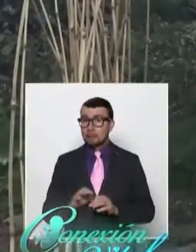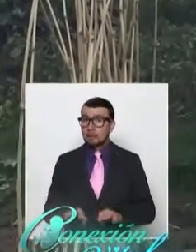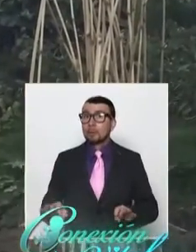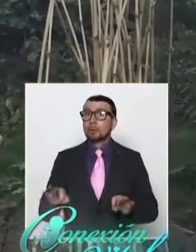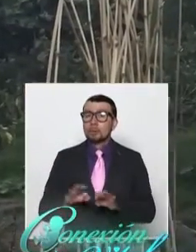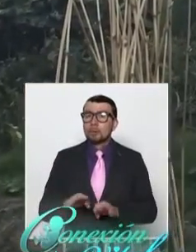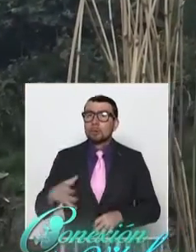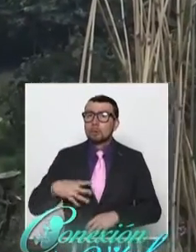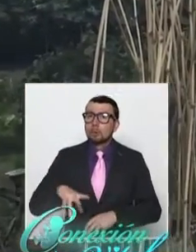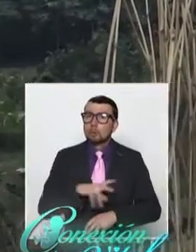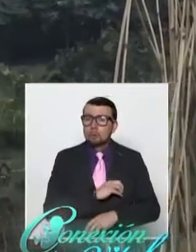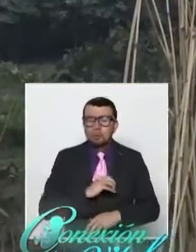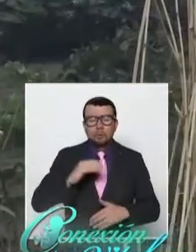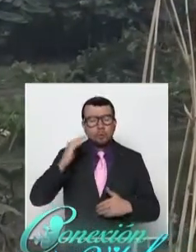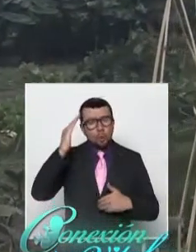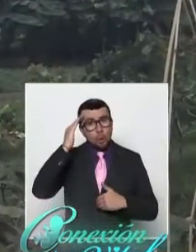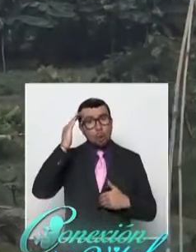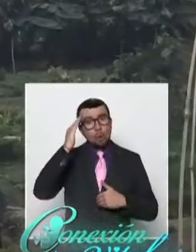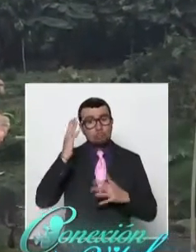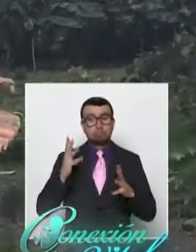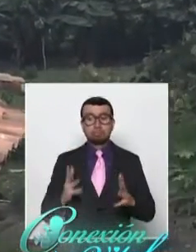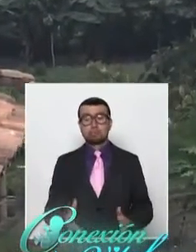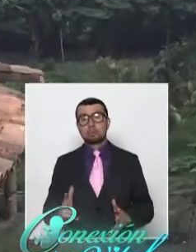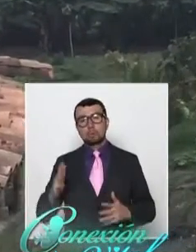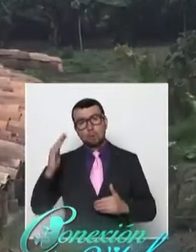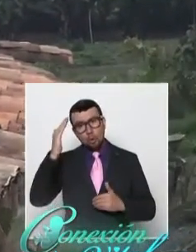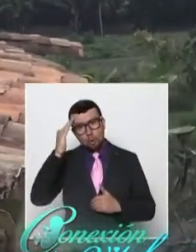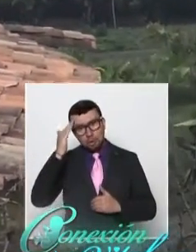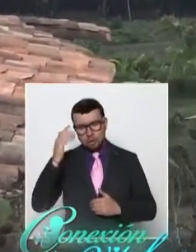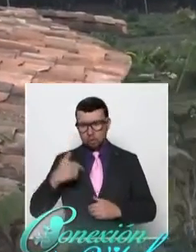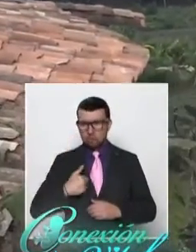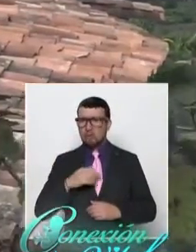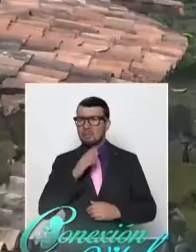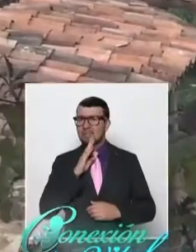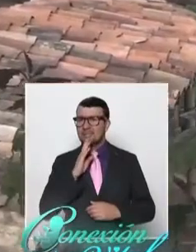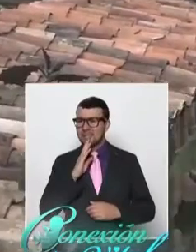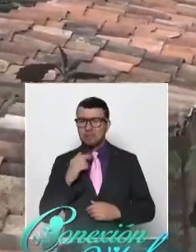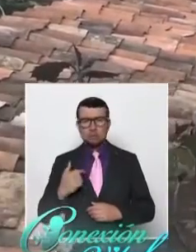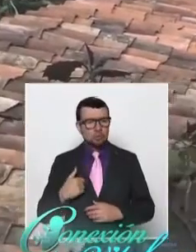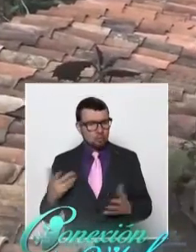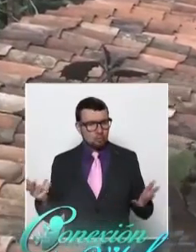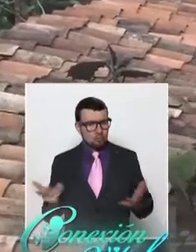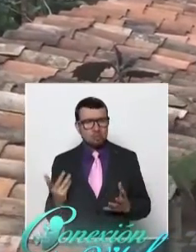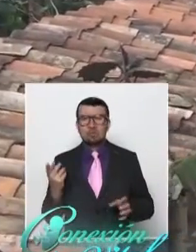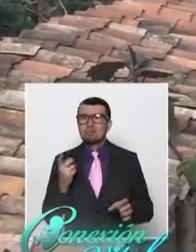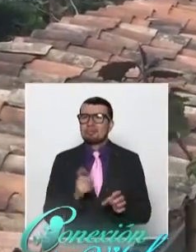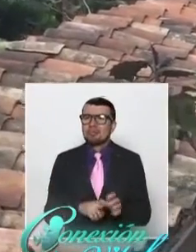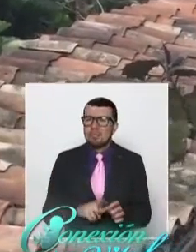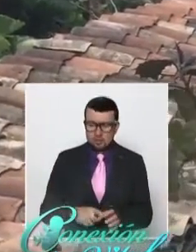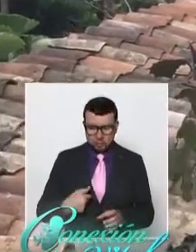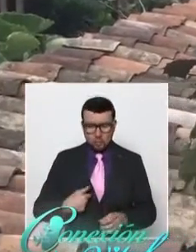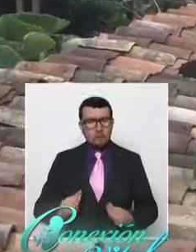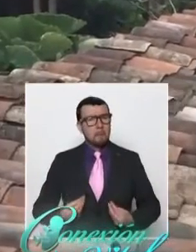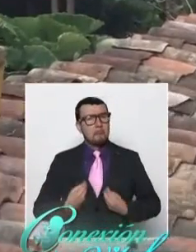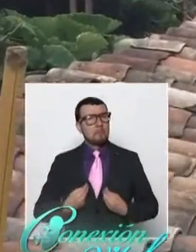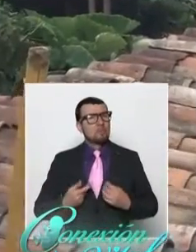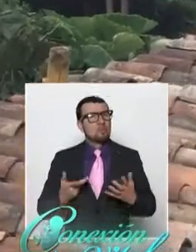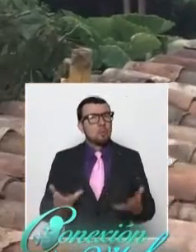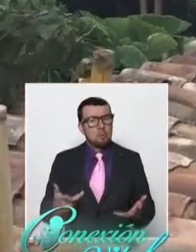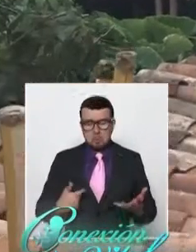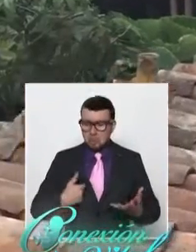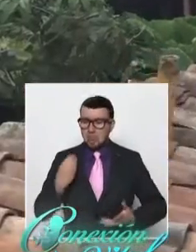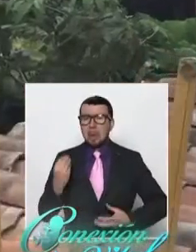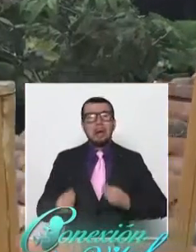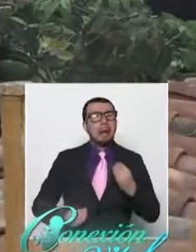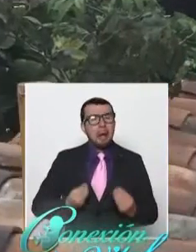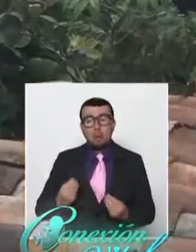nosotros tomemos conciencia, y la conciencia de quién somos, en dónde estamos, cómo vivimos, qué hacemos y